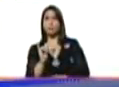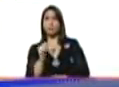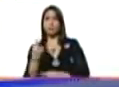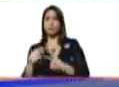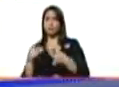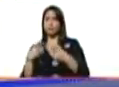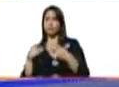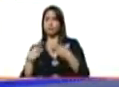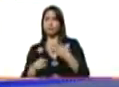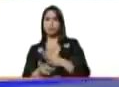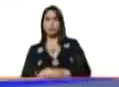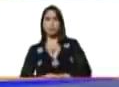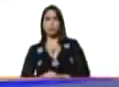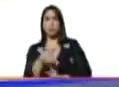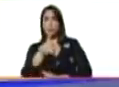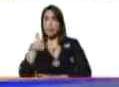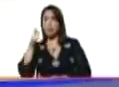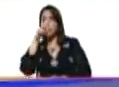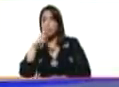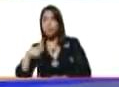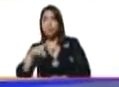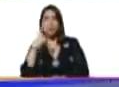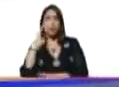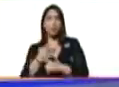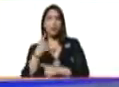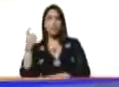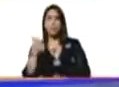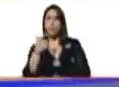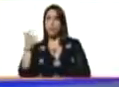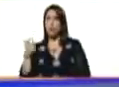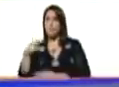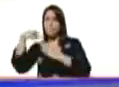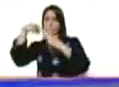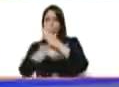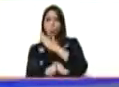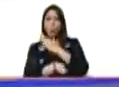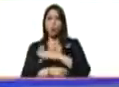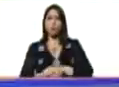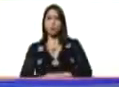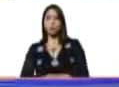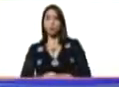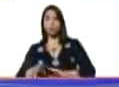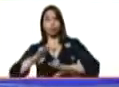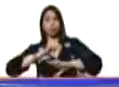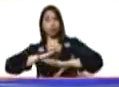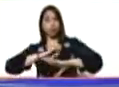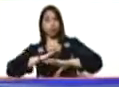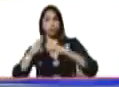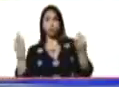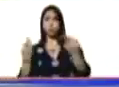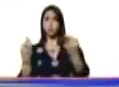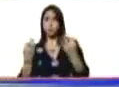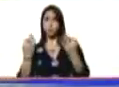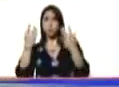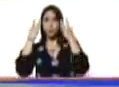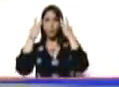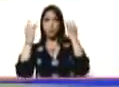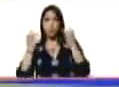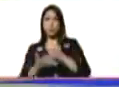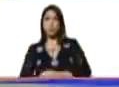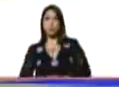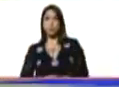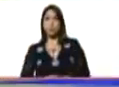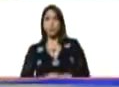etcétera. Cada pueblo tiene que buscar en la profundidad de su realidad, de su verdad, de su sabiduría,